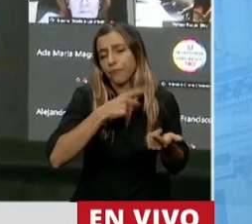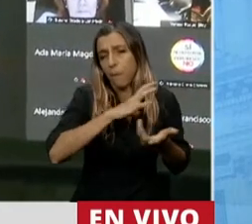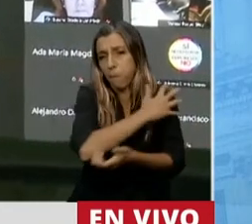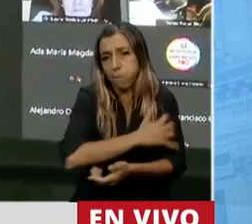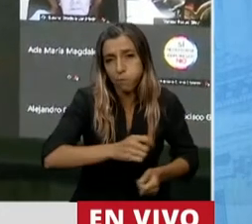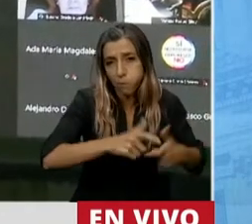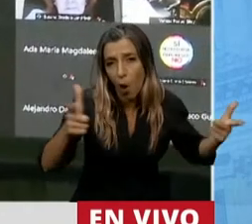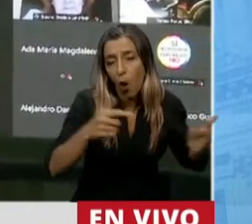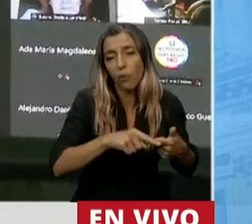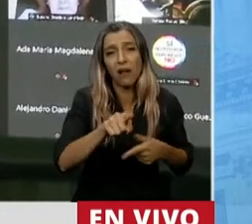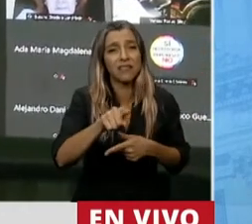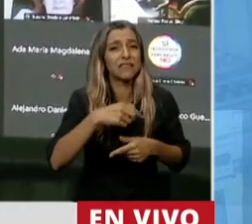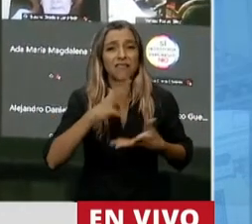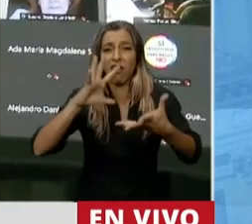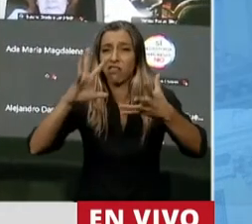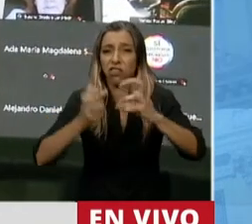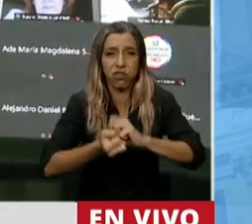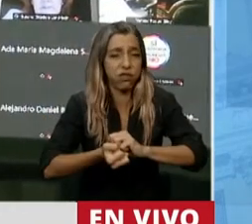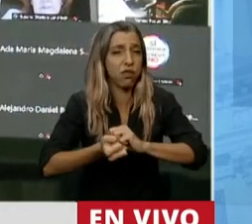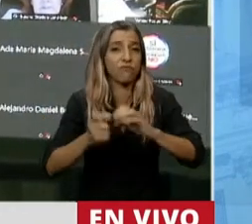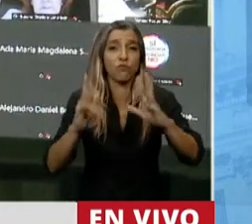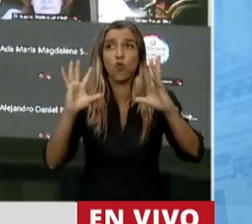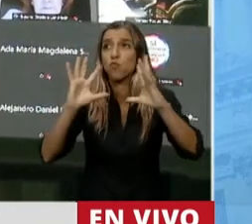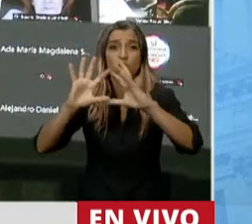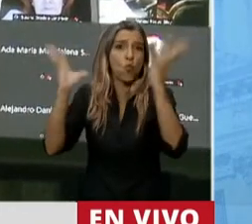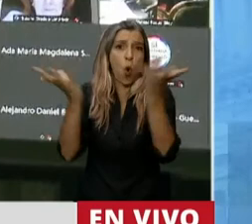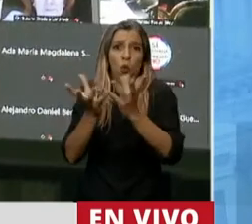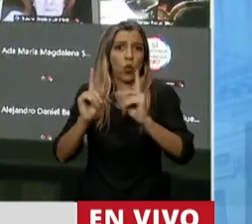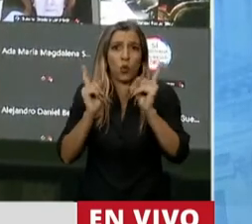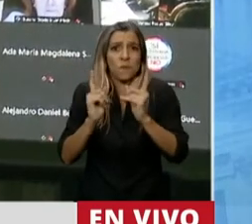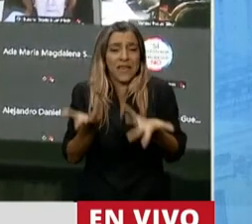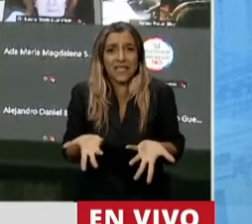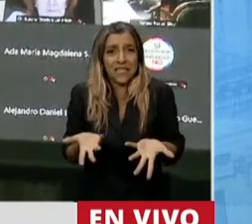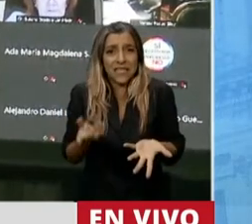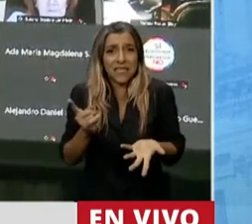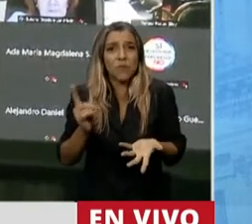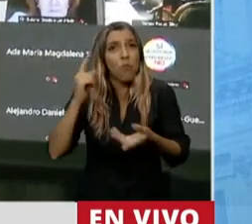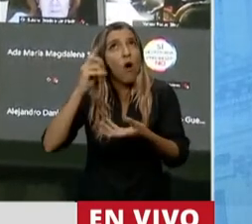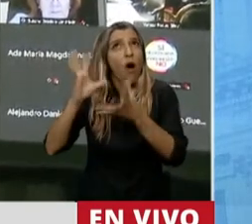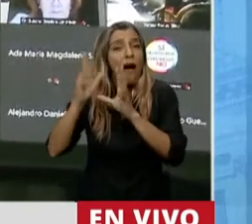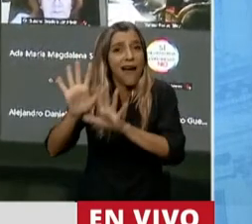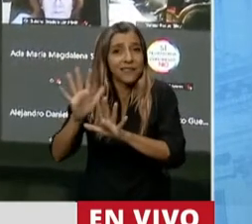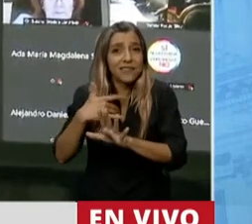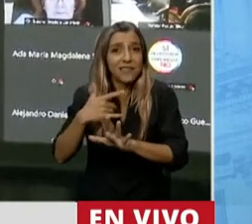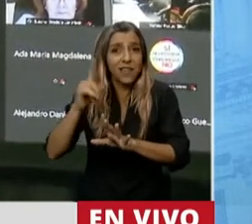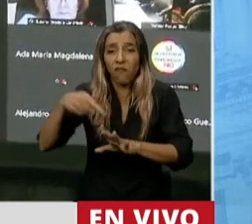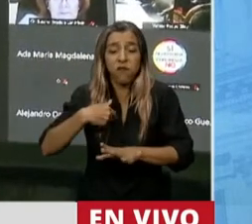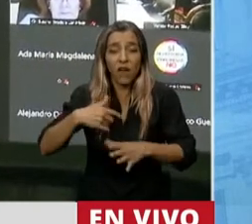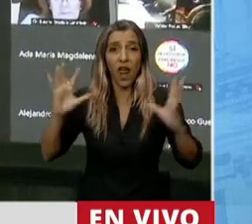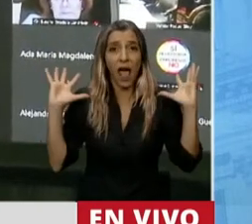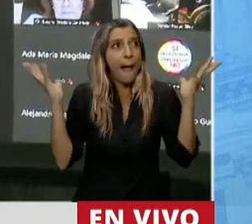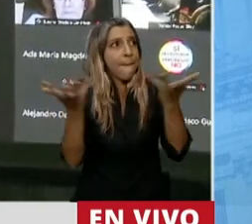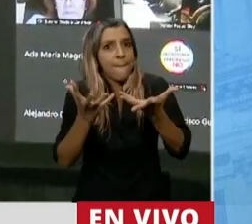depredatorio. Estamos viviendo esta crisis global producto de ese modelo. Pues entonces tenemos que asumir ese